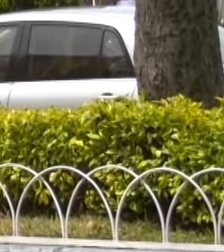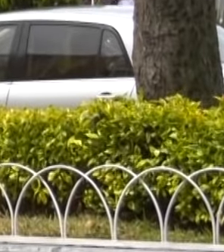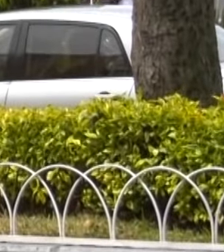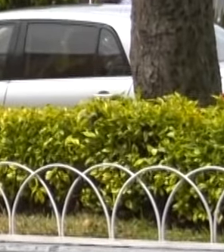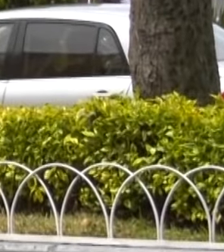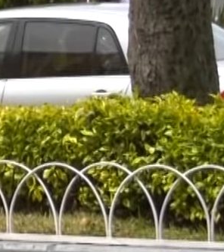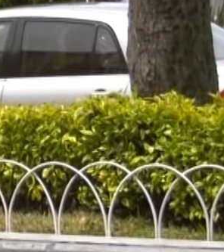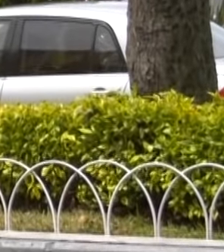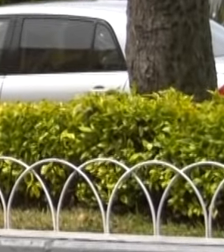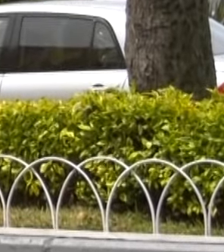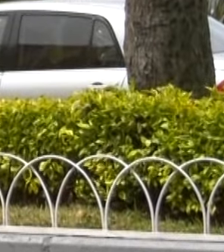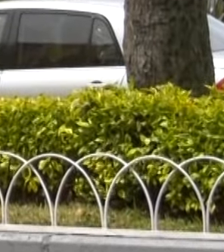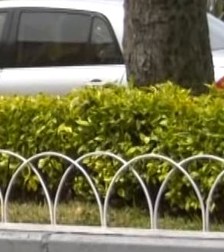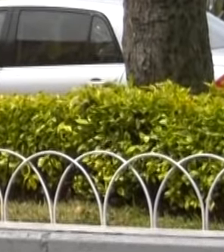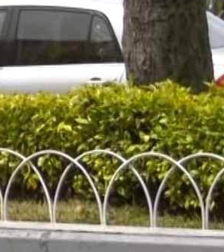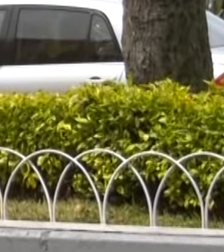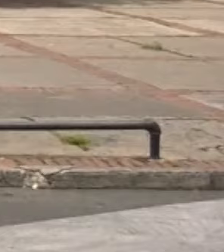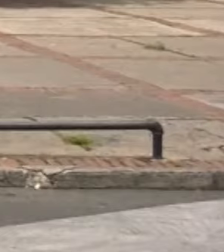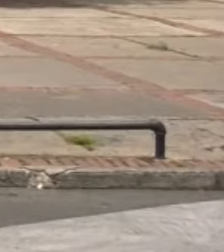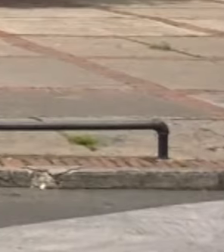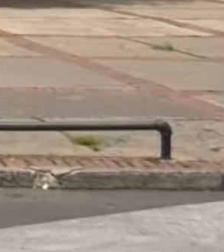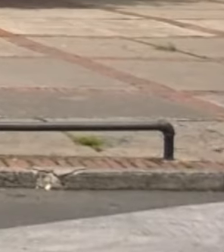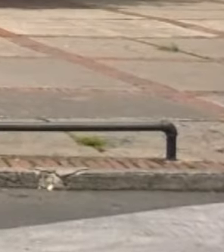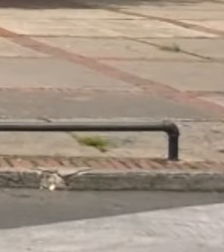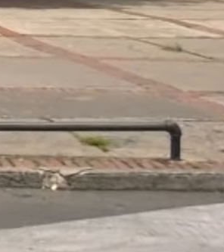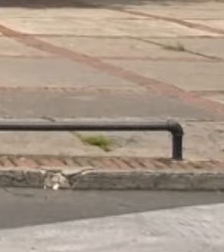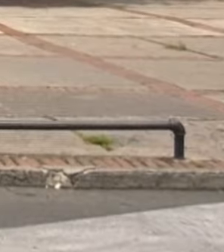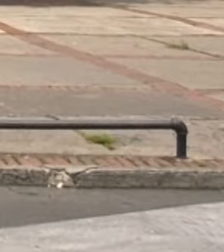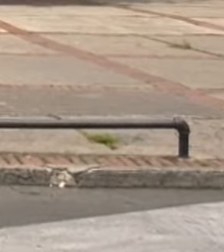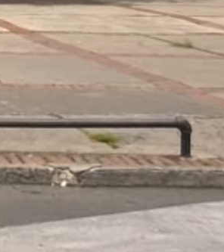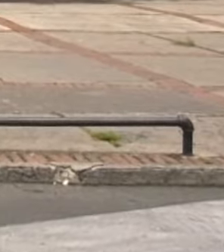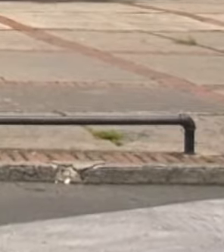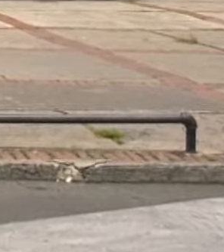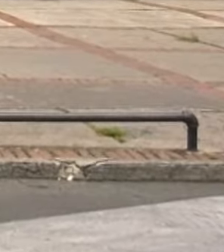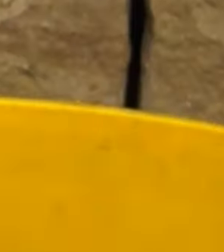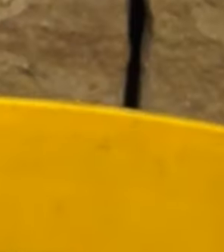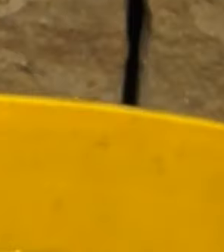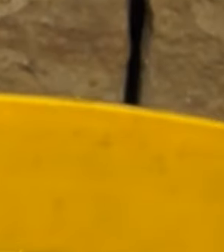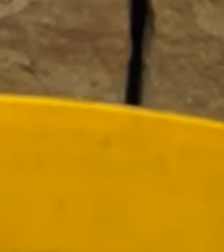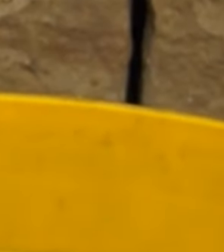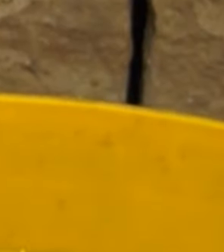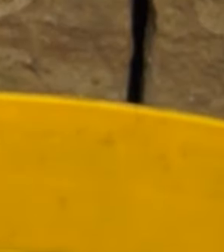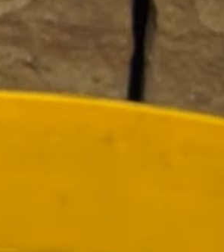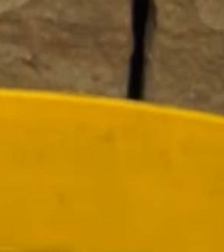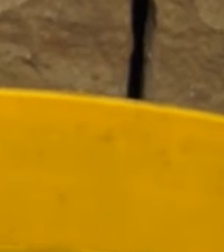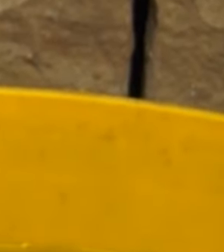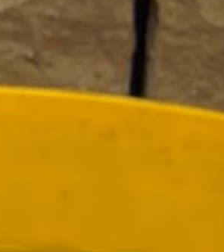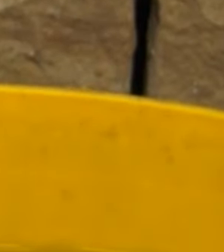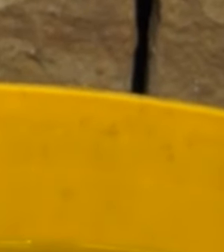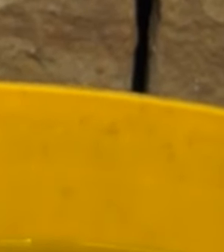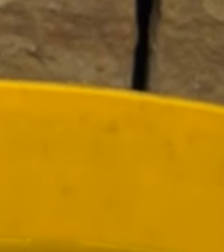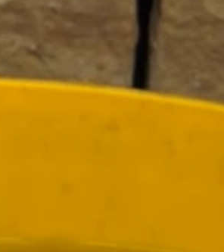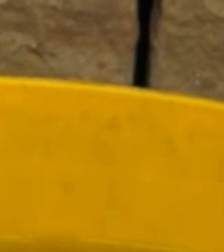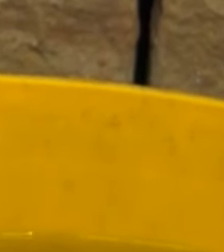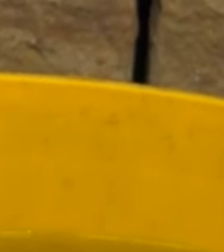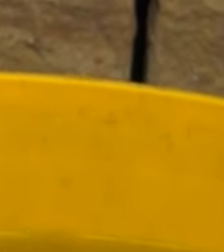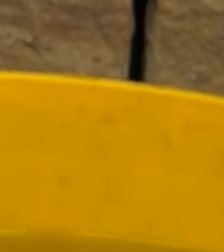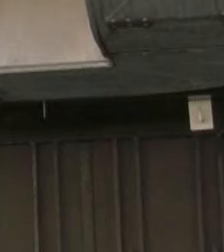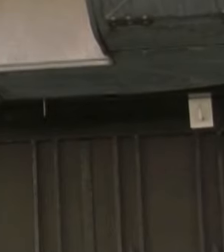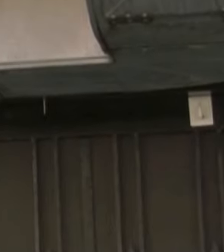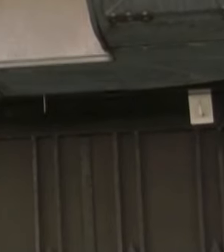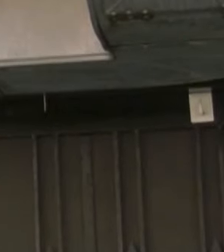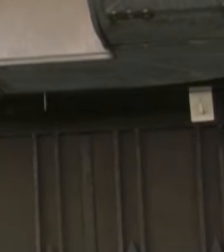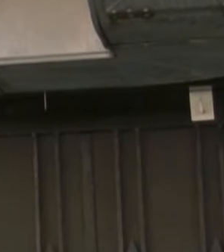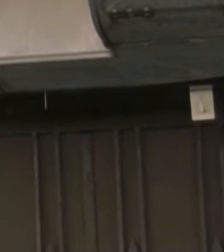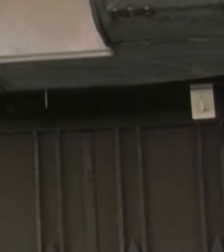En vista que desde las 8 de la mañana y por 24 horas, varios sectores de 10 localidades se quedarían sin agua,